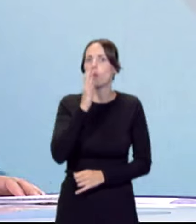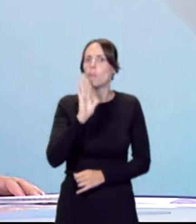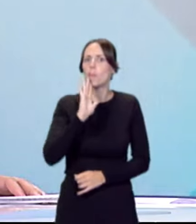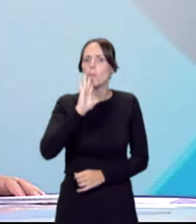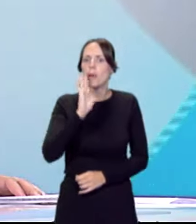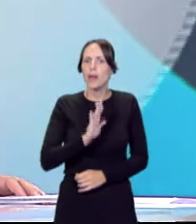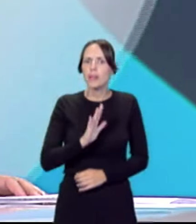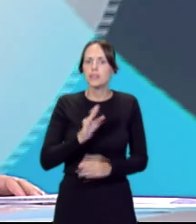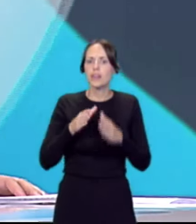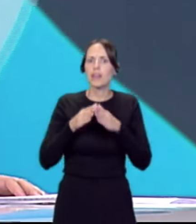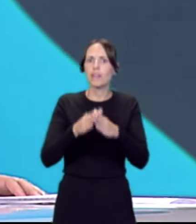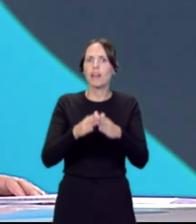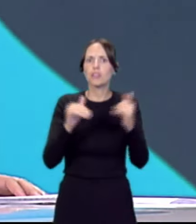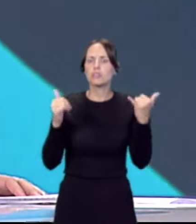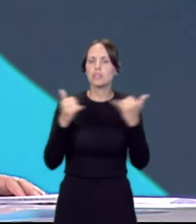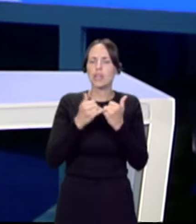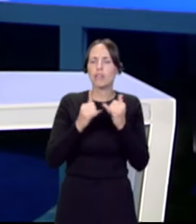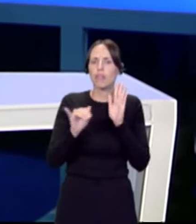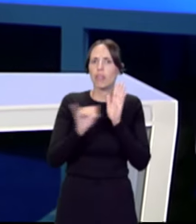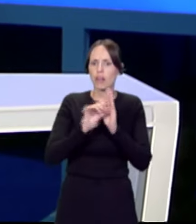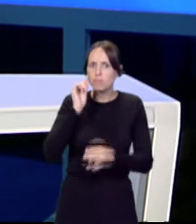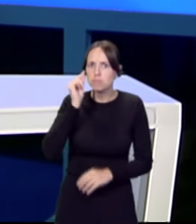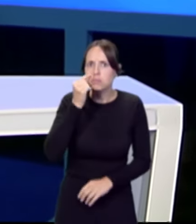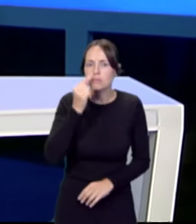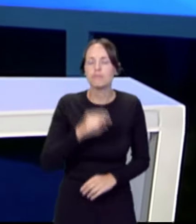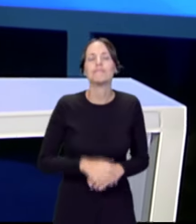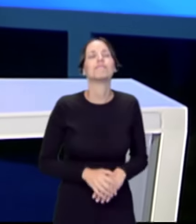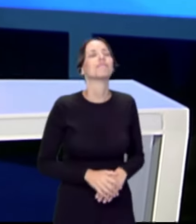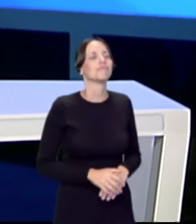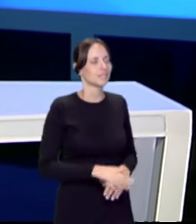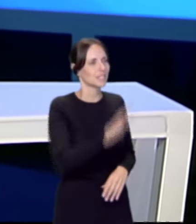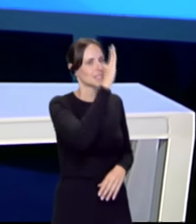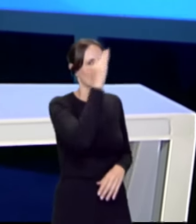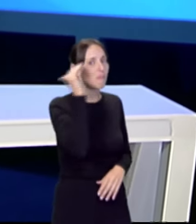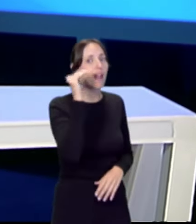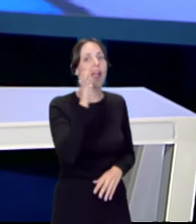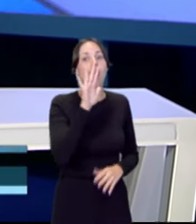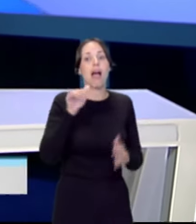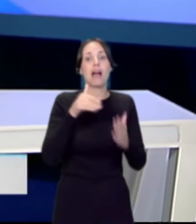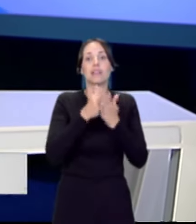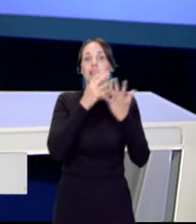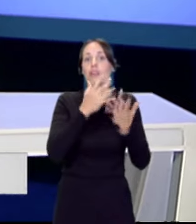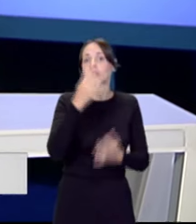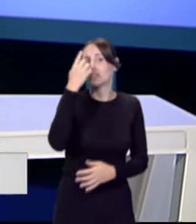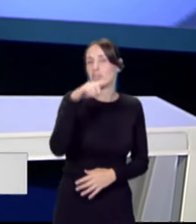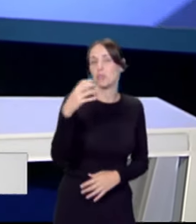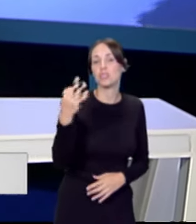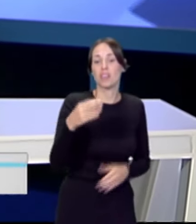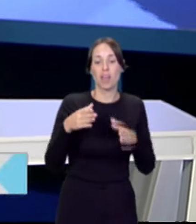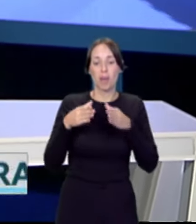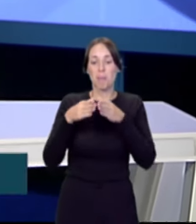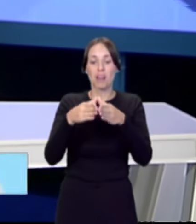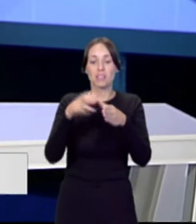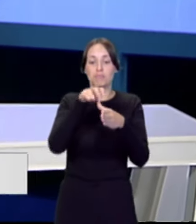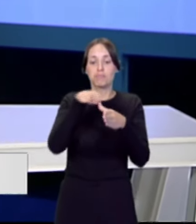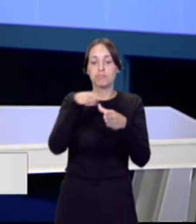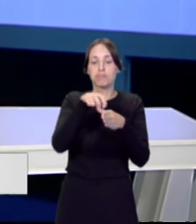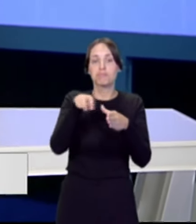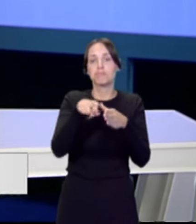aguas cercanas a Tenerife. María. Sí, Pilar, la información que tenemos hasta el momento es que en esa embarcación hay